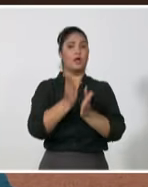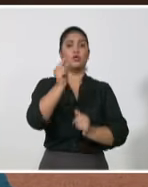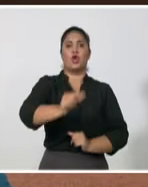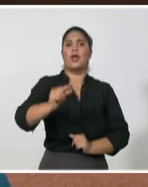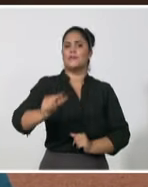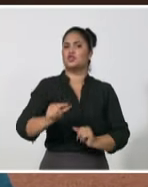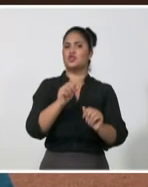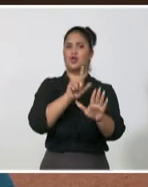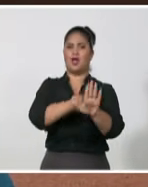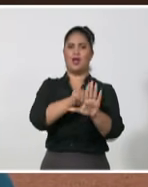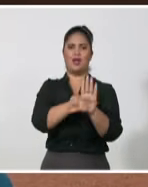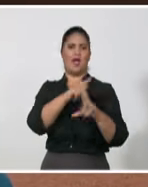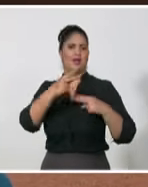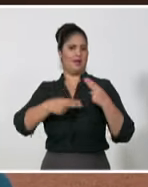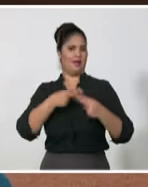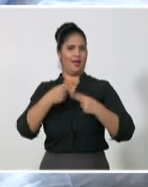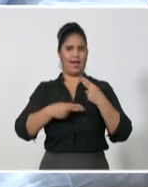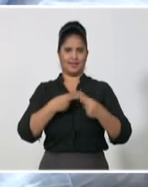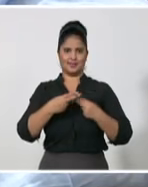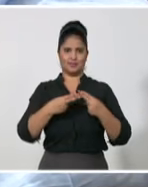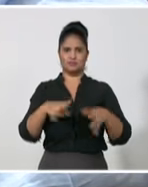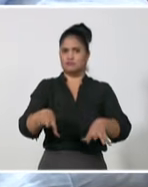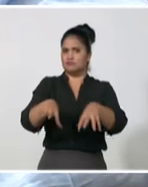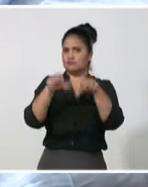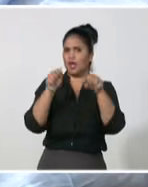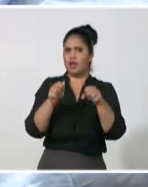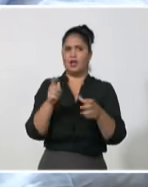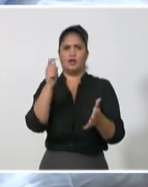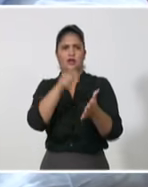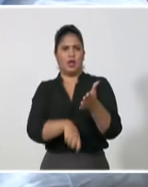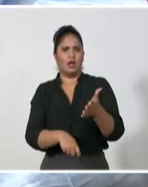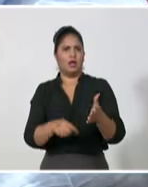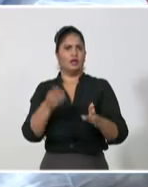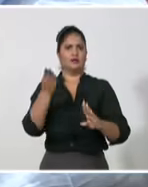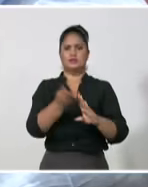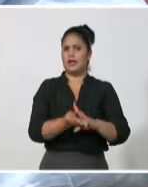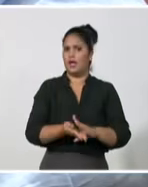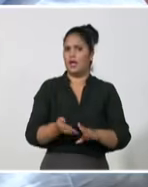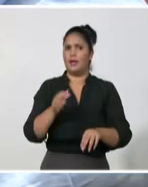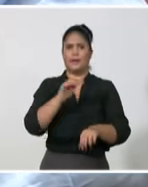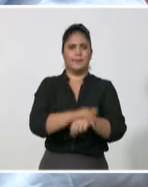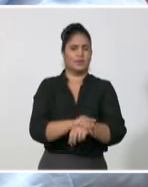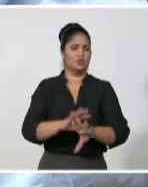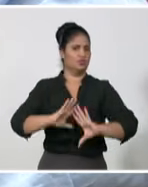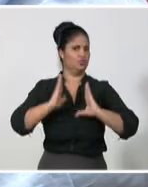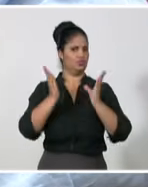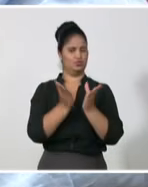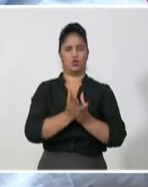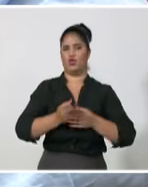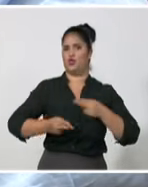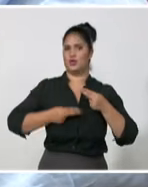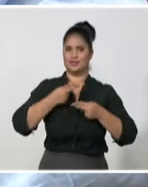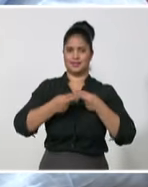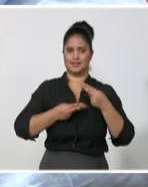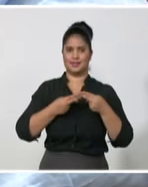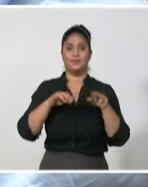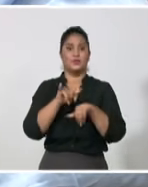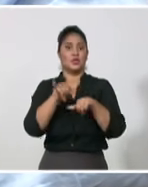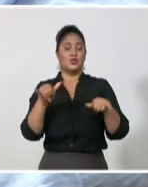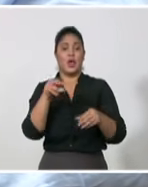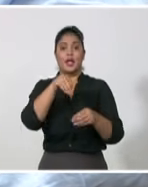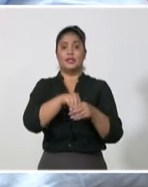corrupción y junto con el ambiente de control nosotros debemos reforzar en nuestro actuación